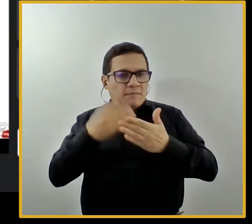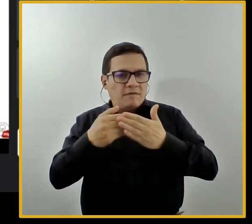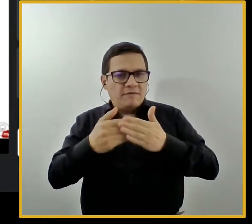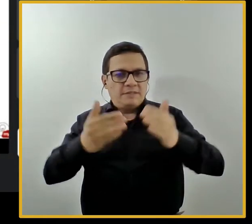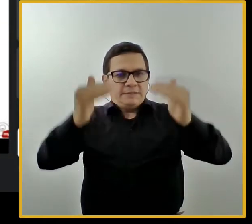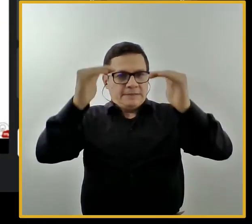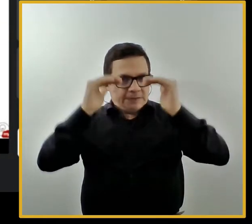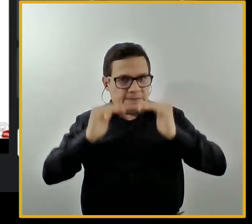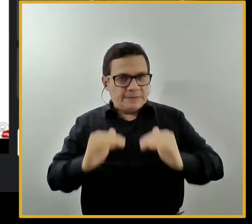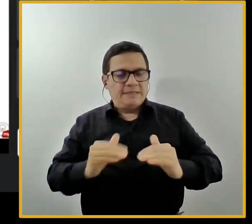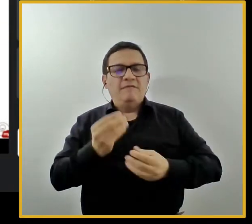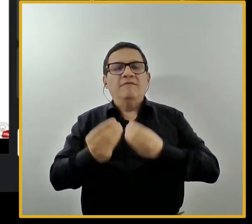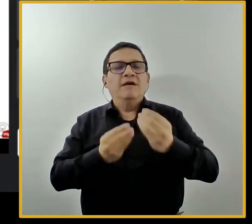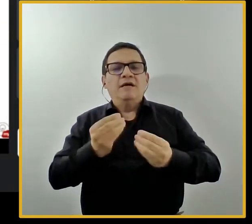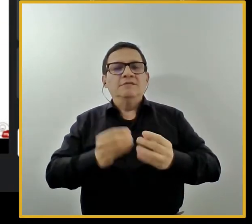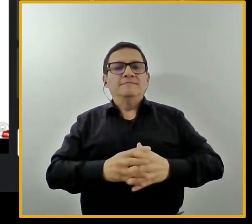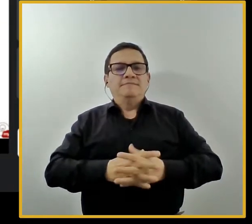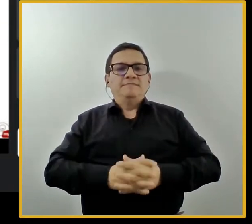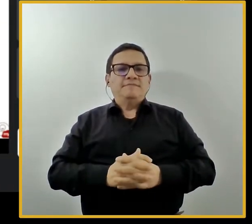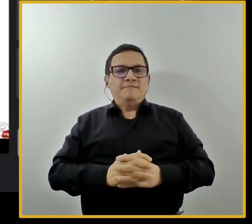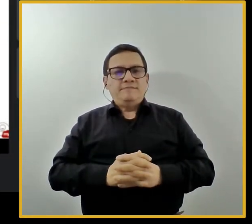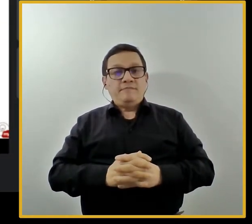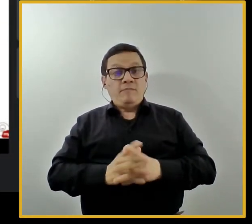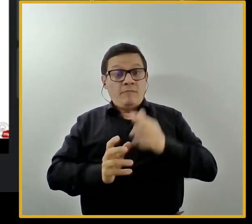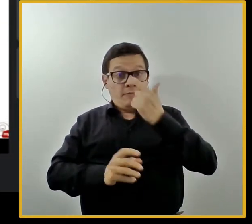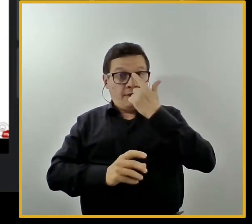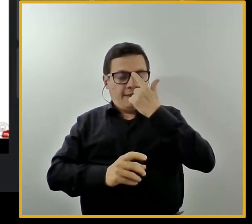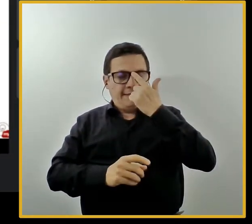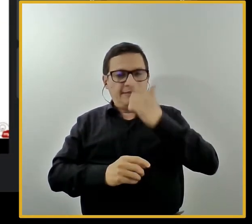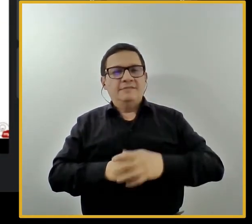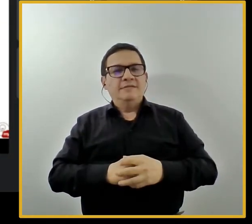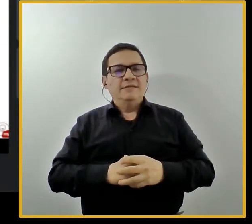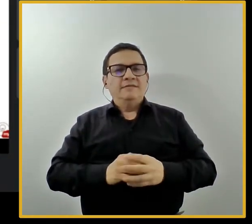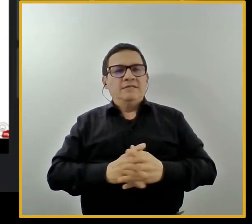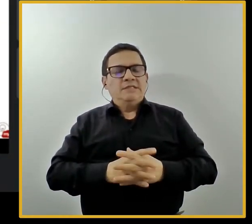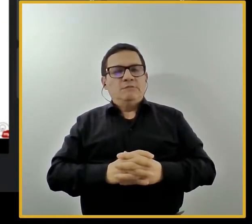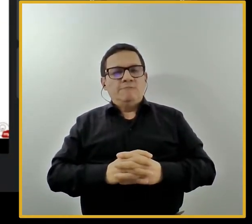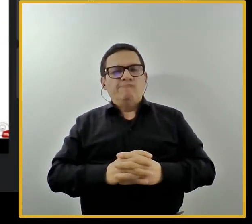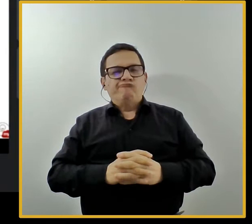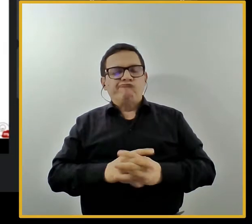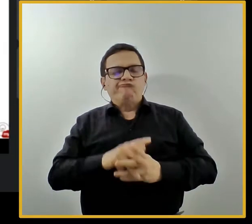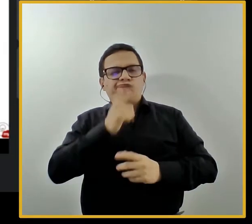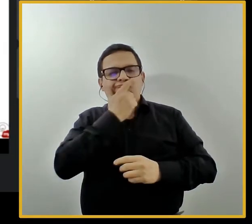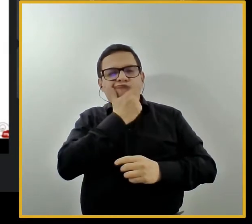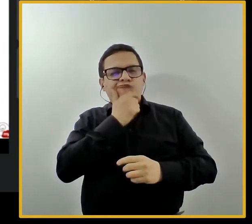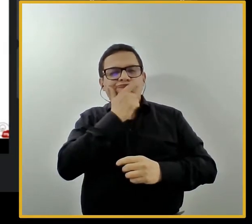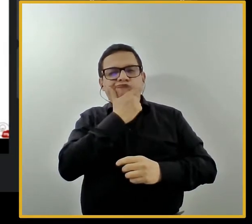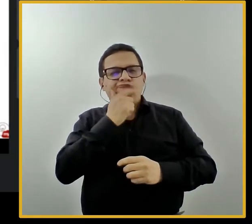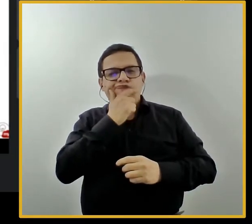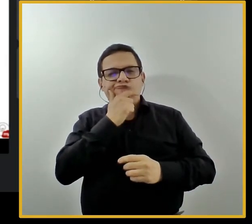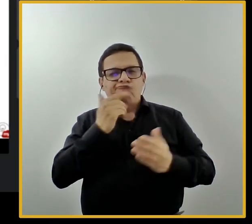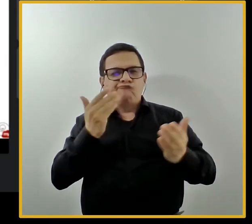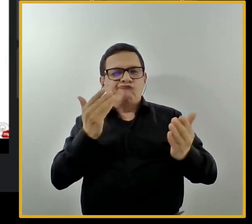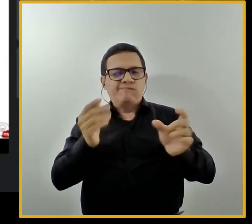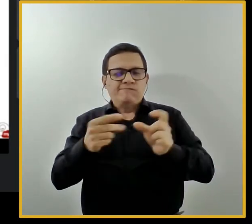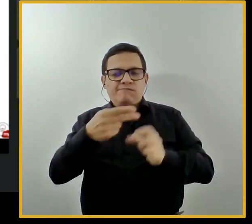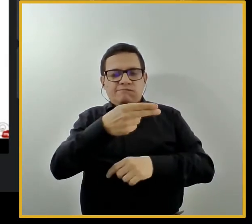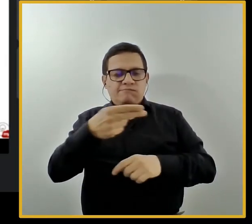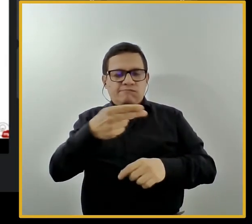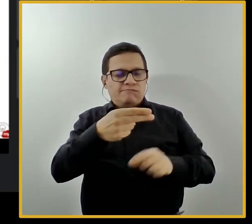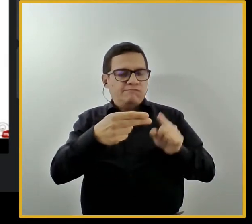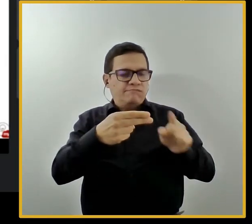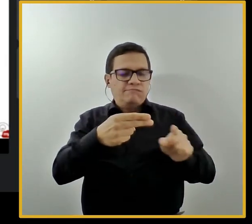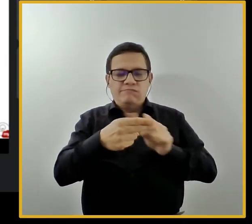siguiente paso, lo que logramos es poder integrar a ambos lados